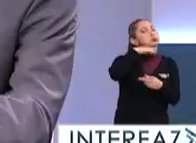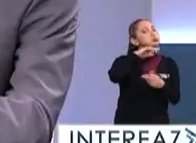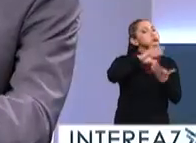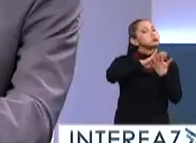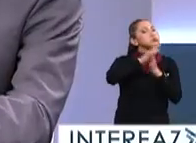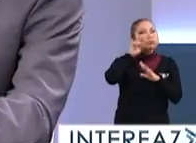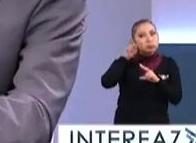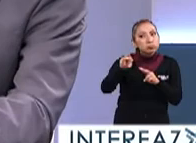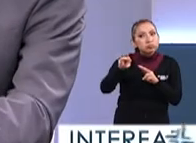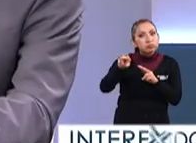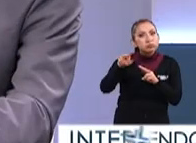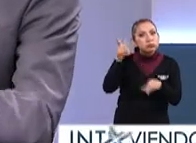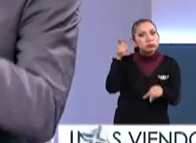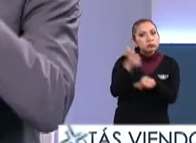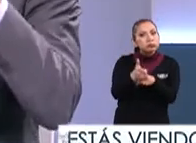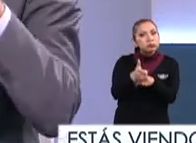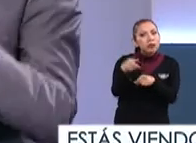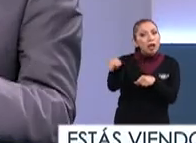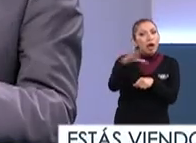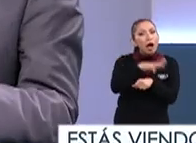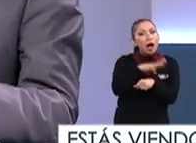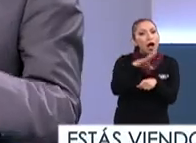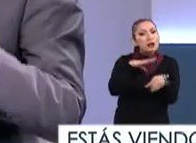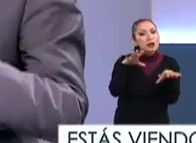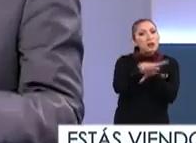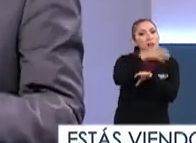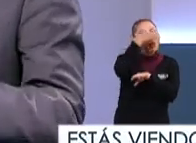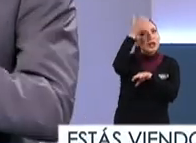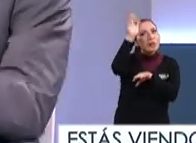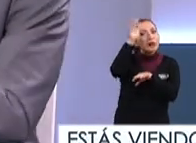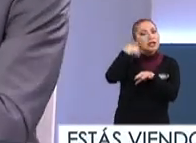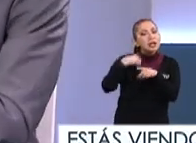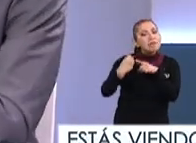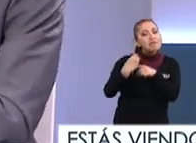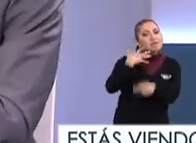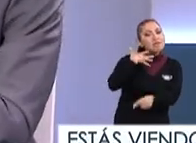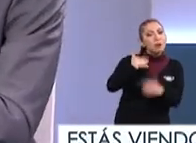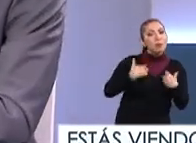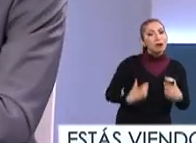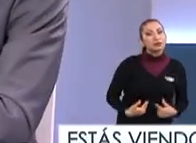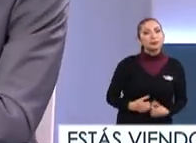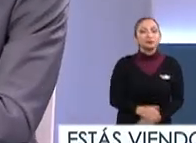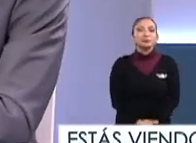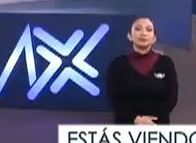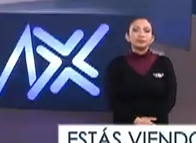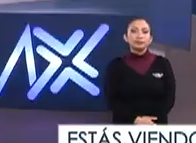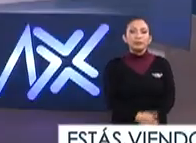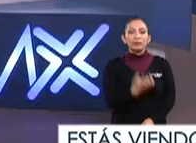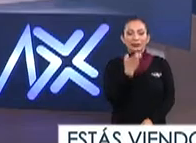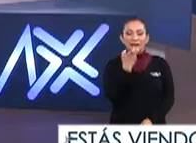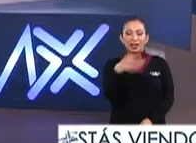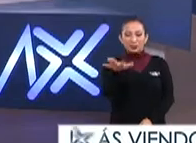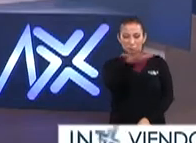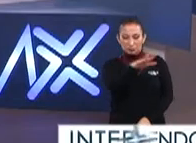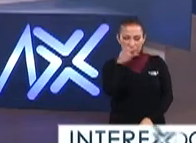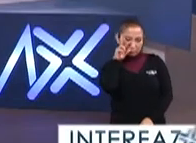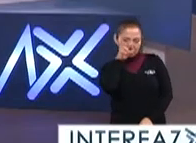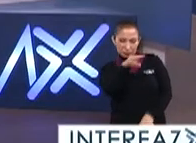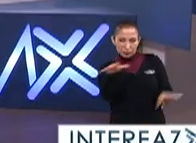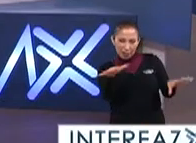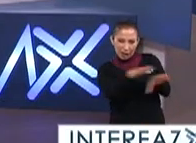cuándo comenzó la humanidad a darse cuenta de que existía el cambio climático y nos estaba afectando? Sí, estos cambios que se